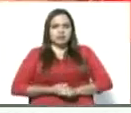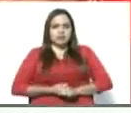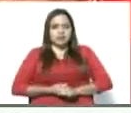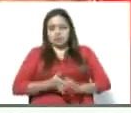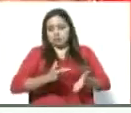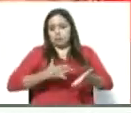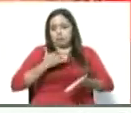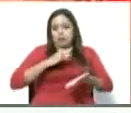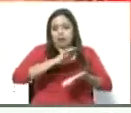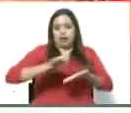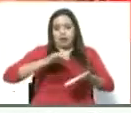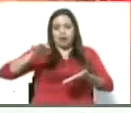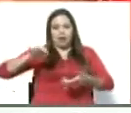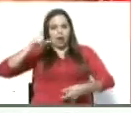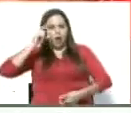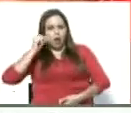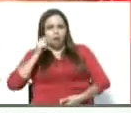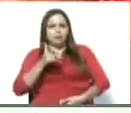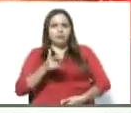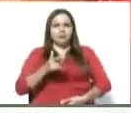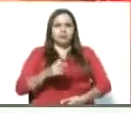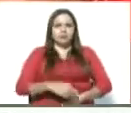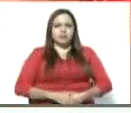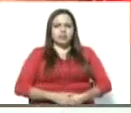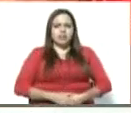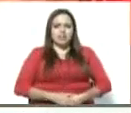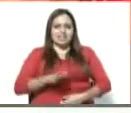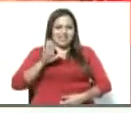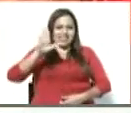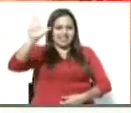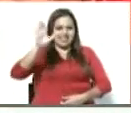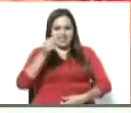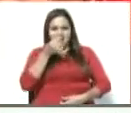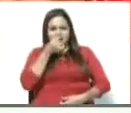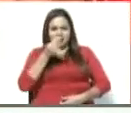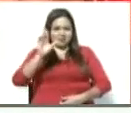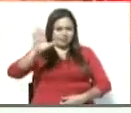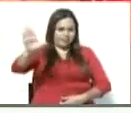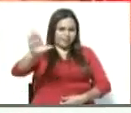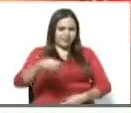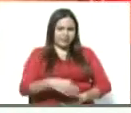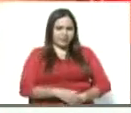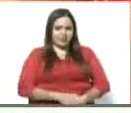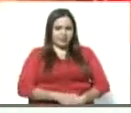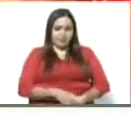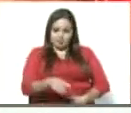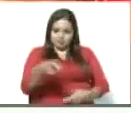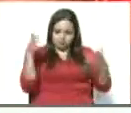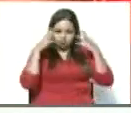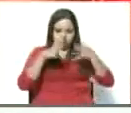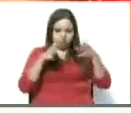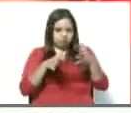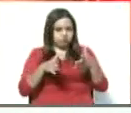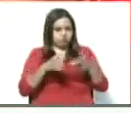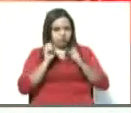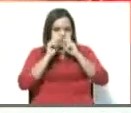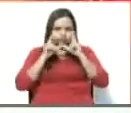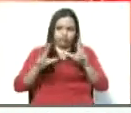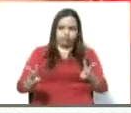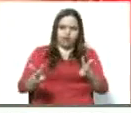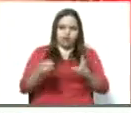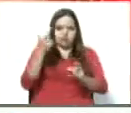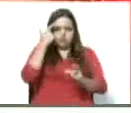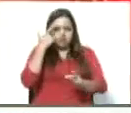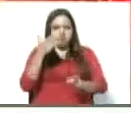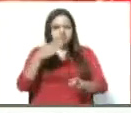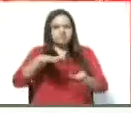espiritual, era un filósofo llamado Adolfo Hitler, un filósofo alemán. Es tremendo esto, ya, entonces ya sabemos